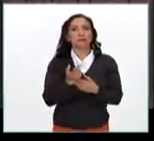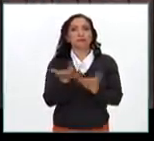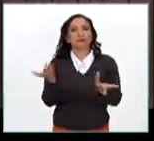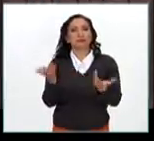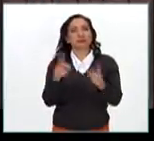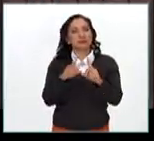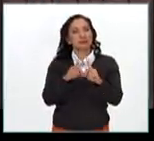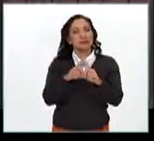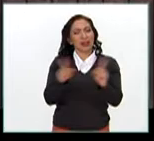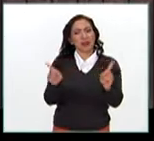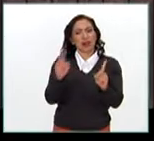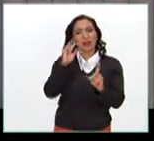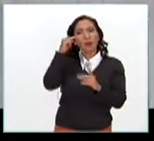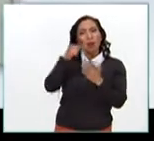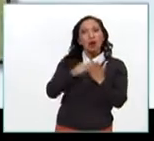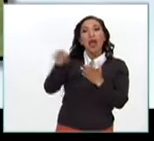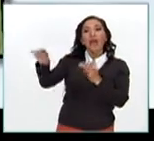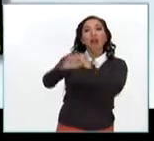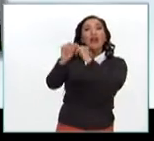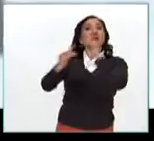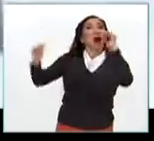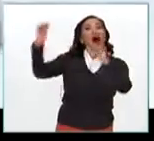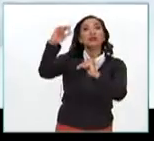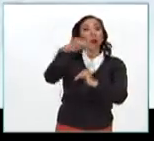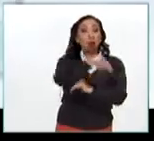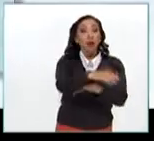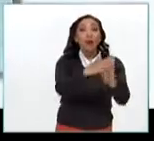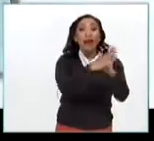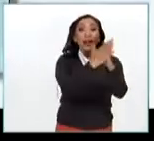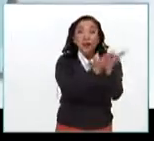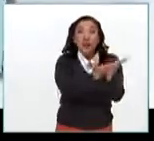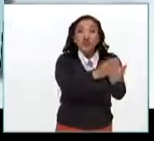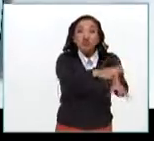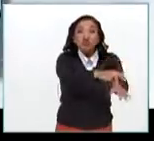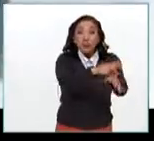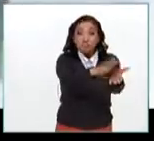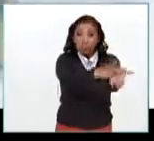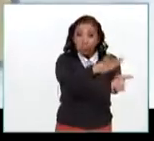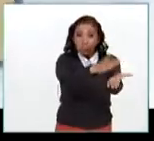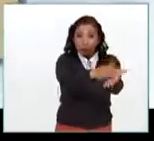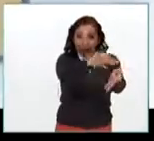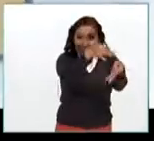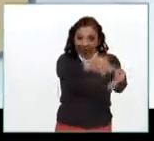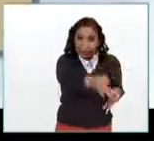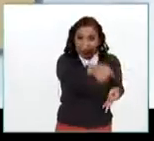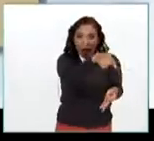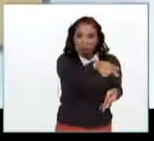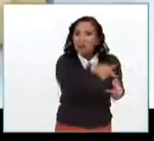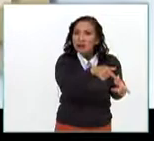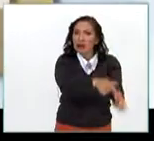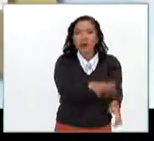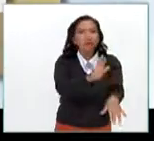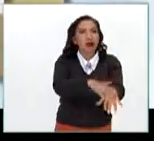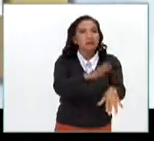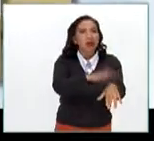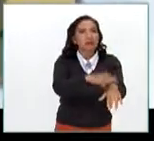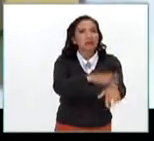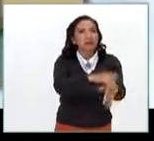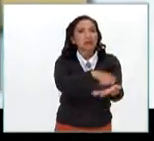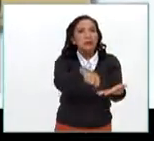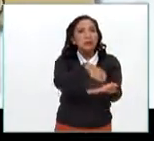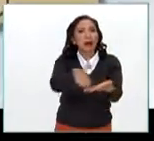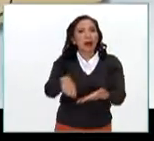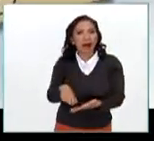al contrario de lo que se esperaba, el papel, Javier, sigue siendo el que